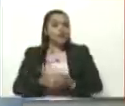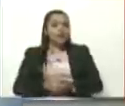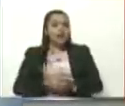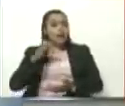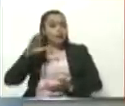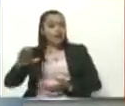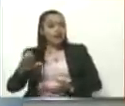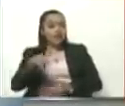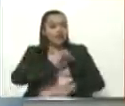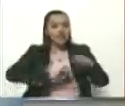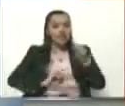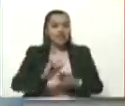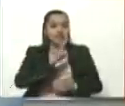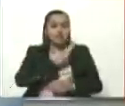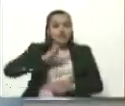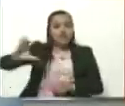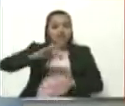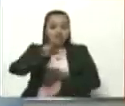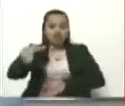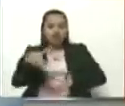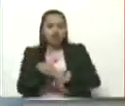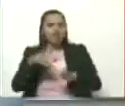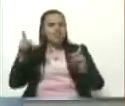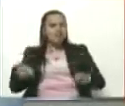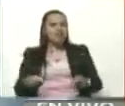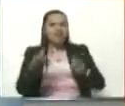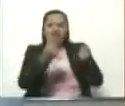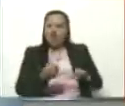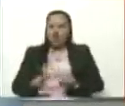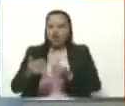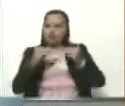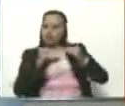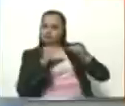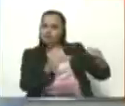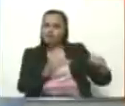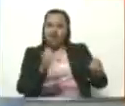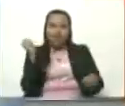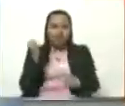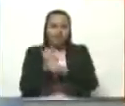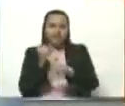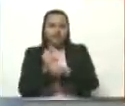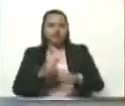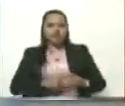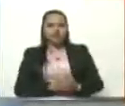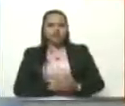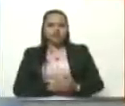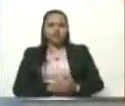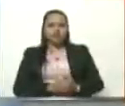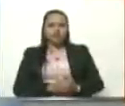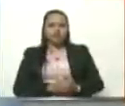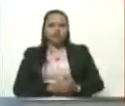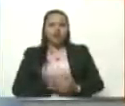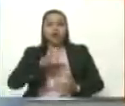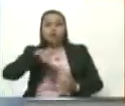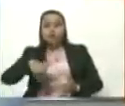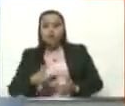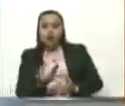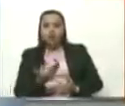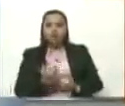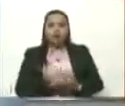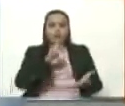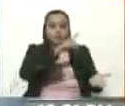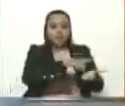nacional la defensa de una economía estable productiva donde puedan intervenir